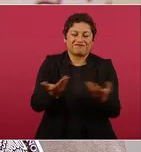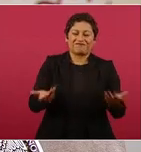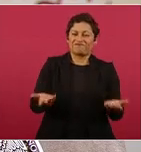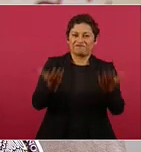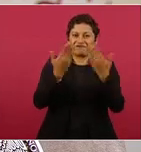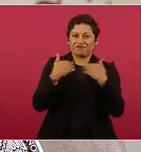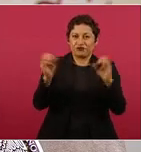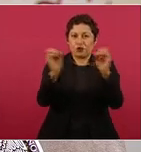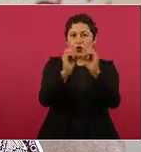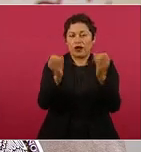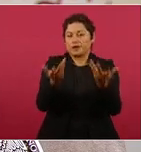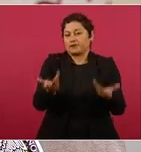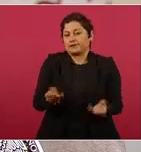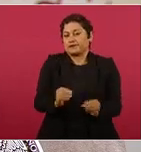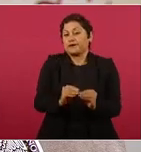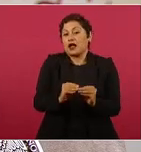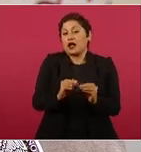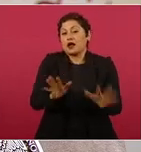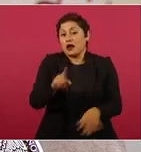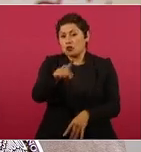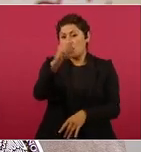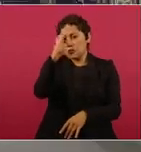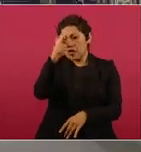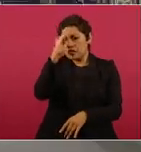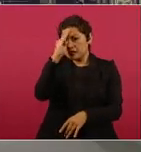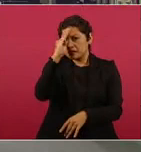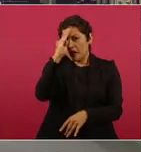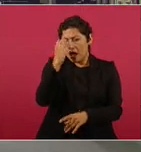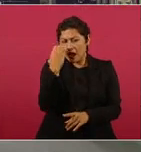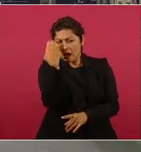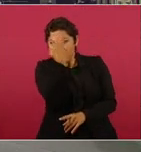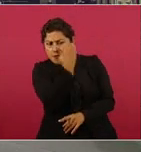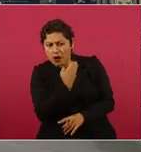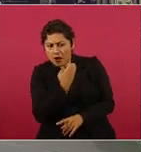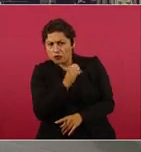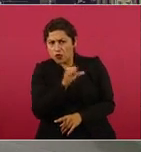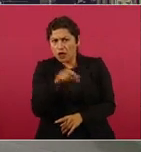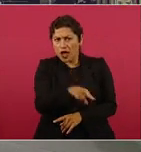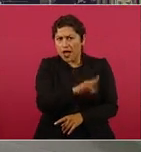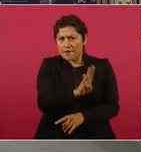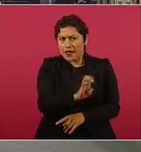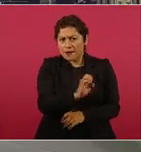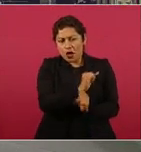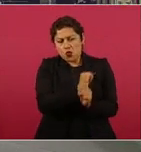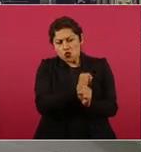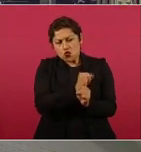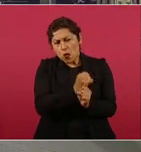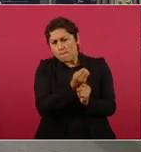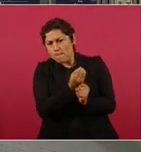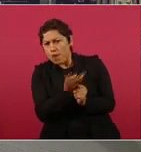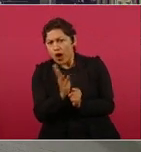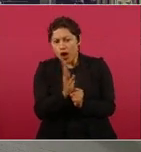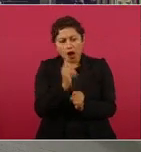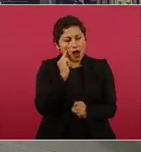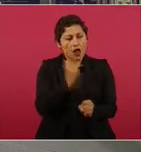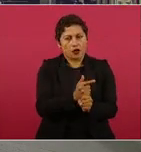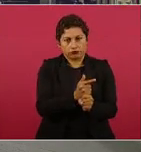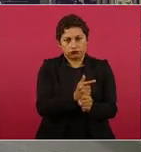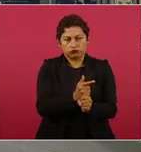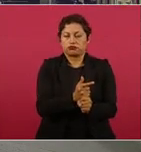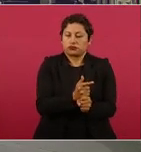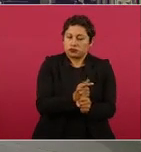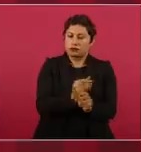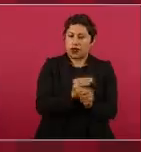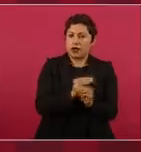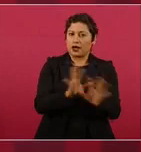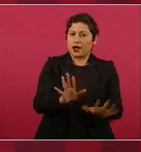obvio que entre más pruebas se hagan, más cosas se pueden detectar, pero estamos hablando de que se trata de enfermedades, la enorme